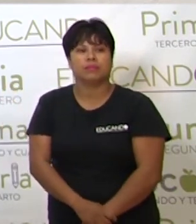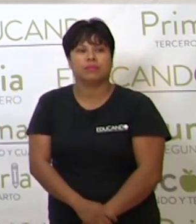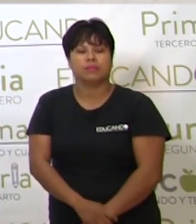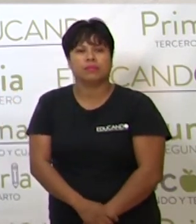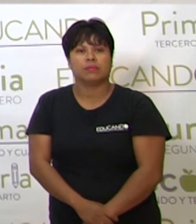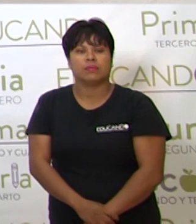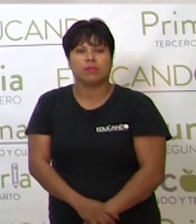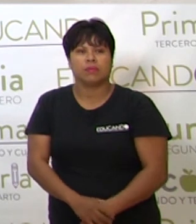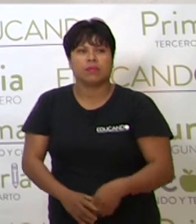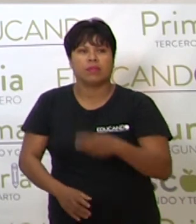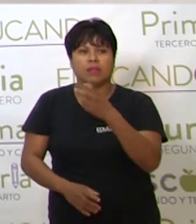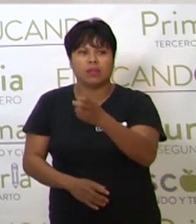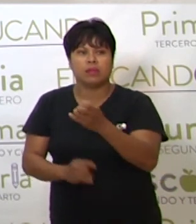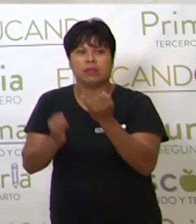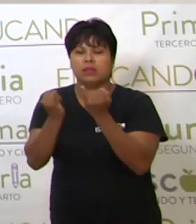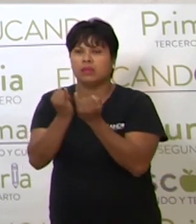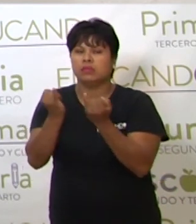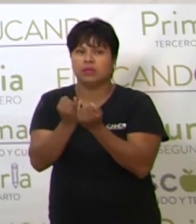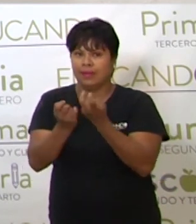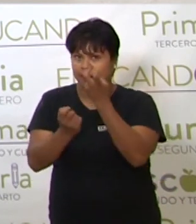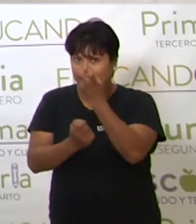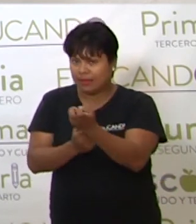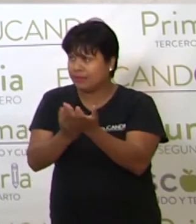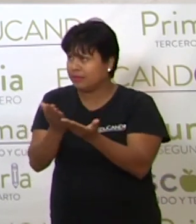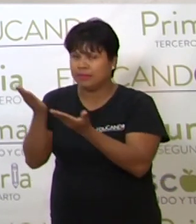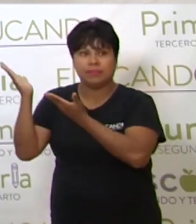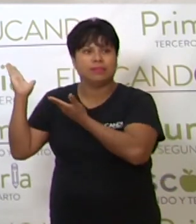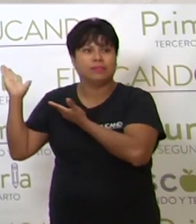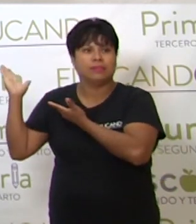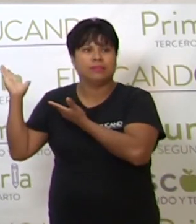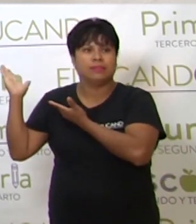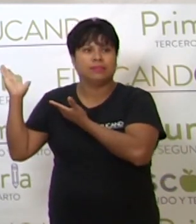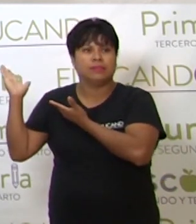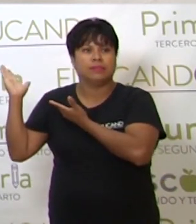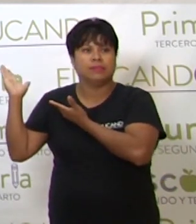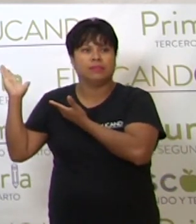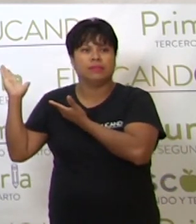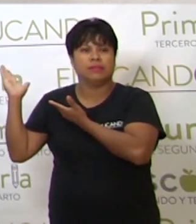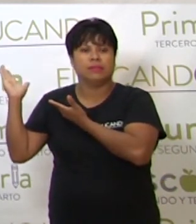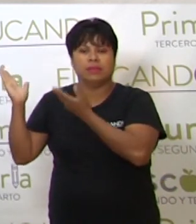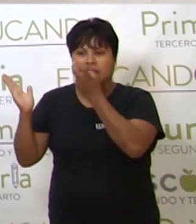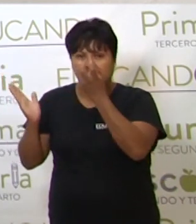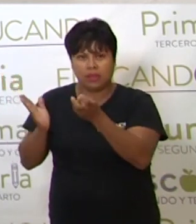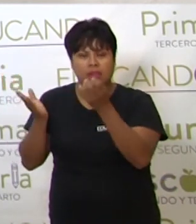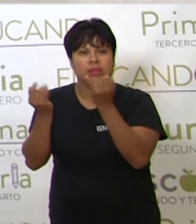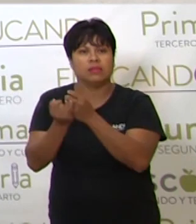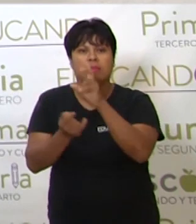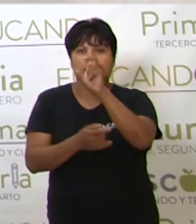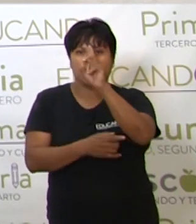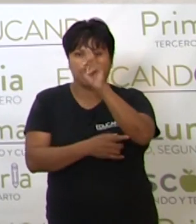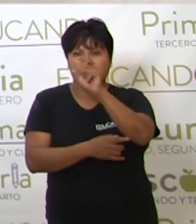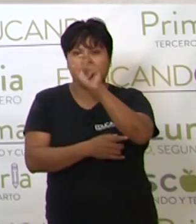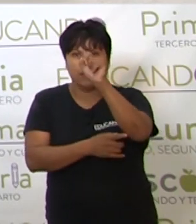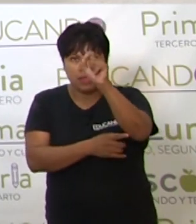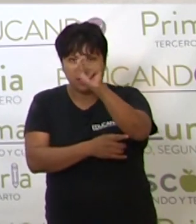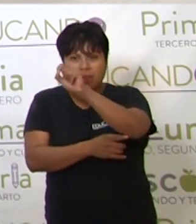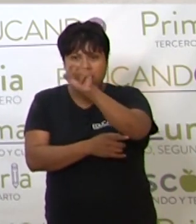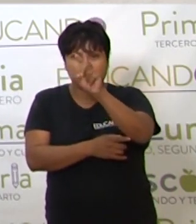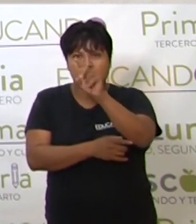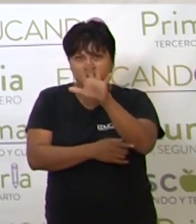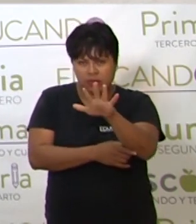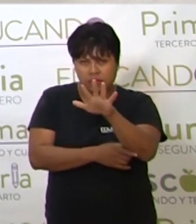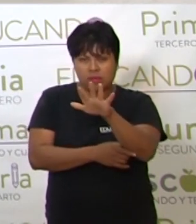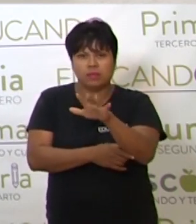corresponden a esta parte voy a resaltar la a esta parte 20 35 años menos